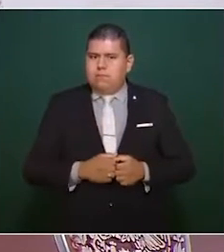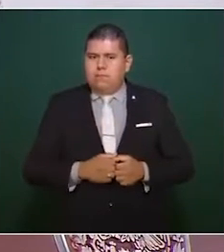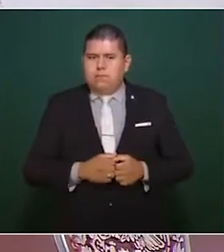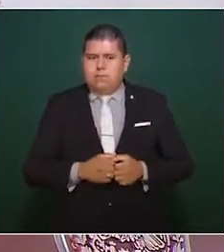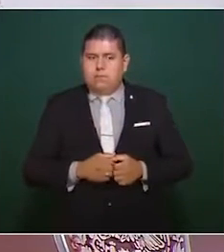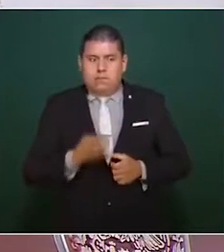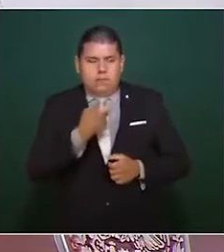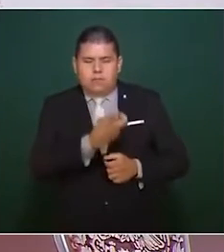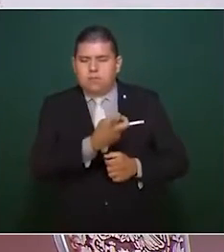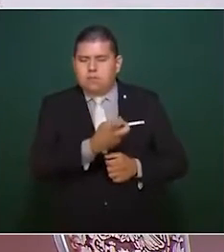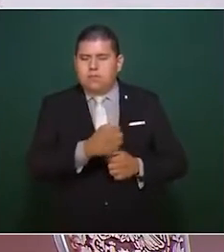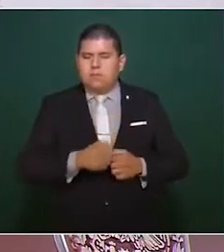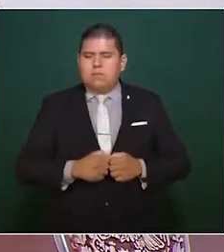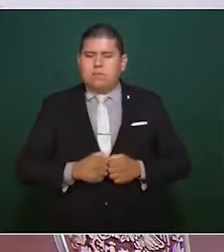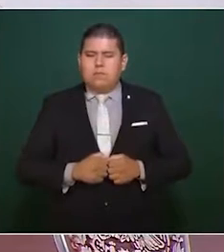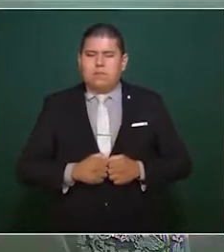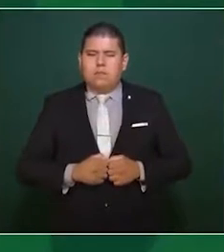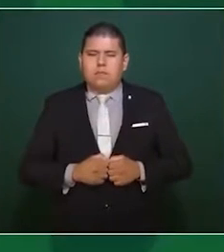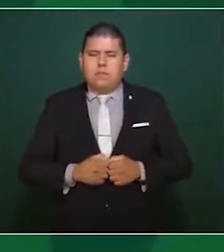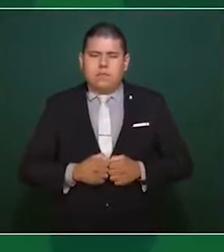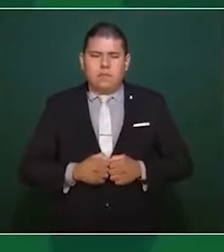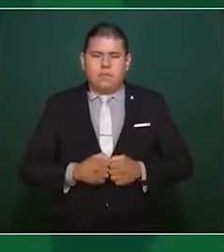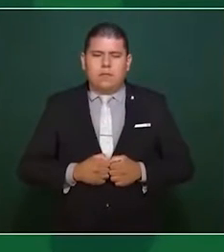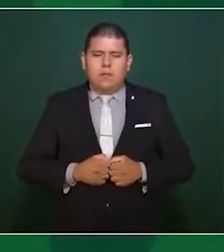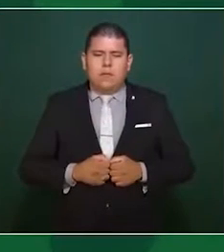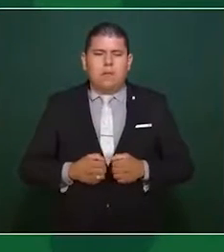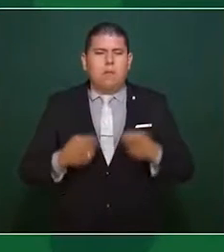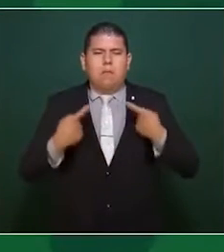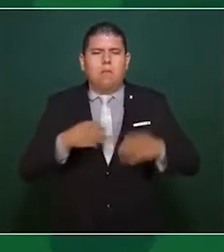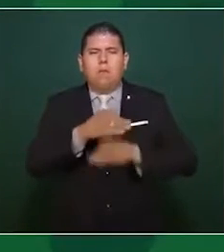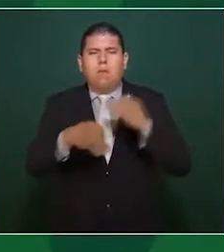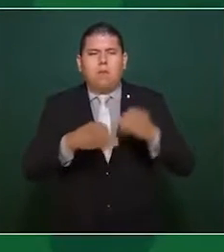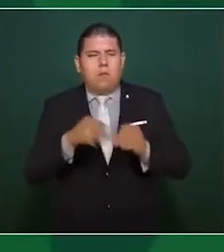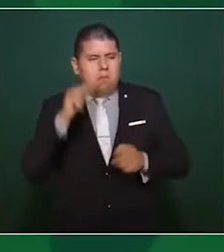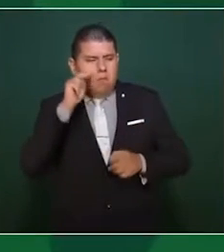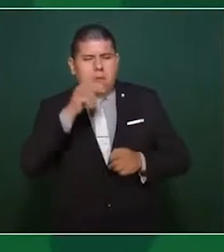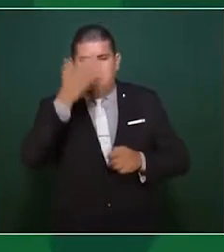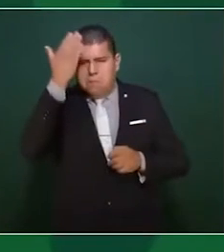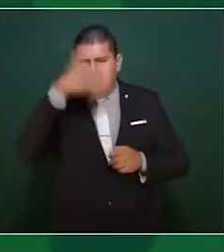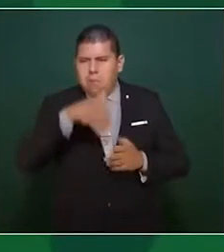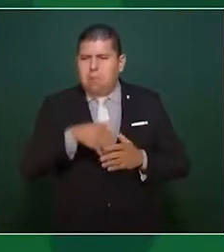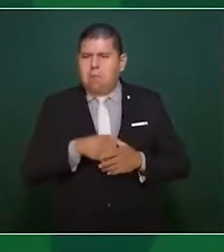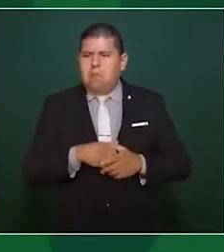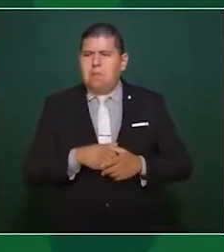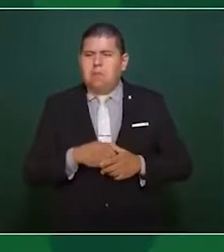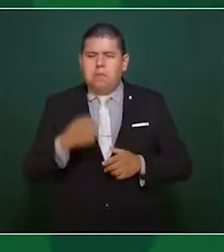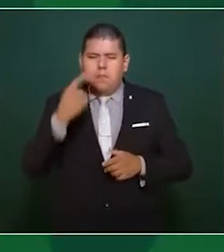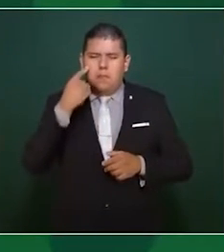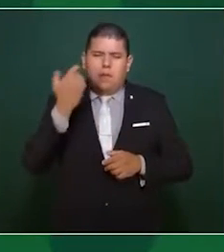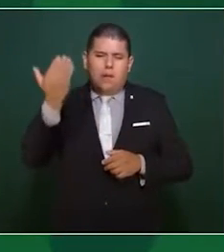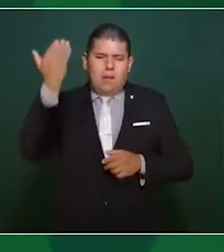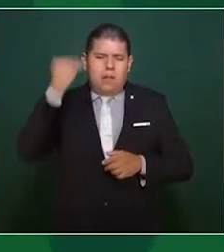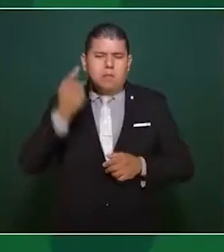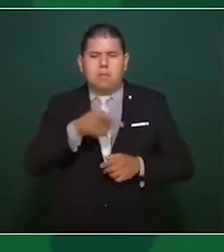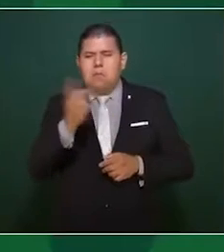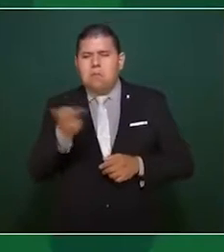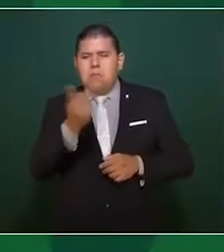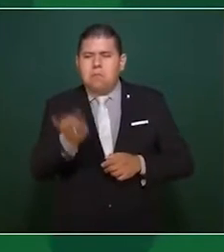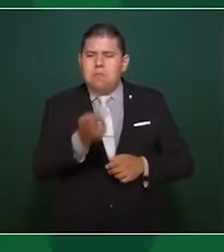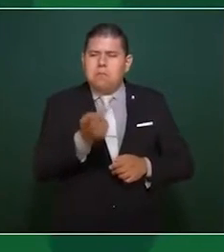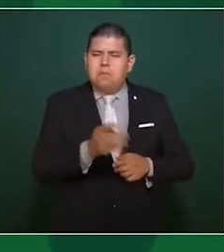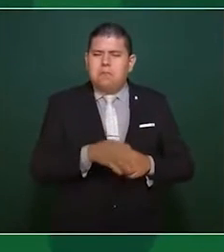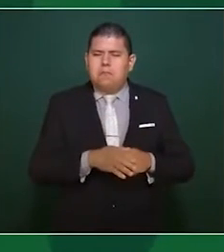Entonces, a todos le consta de que en las encuestas, hasta,